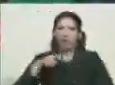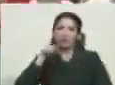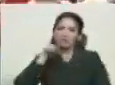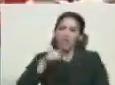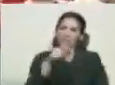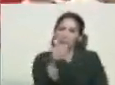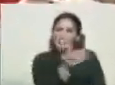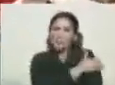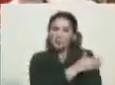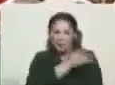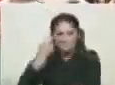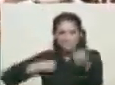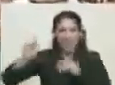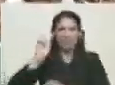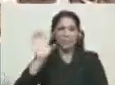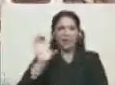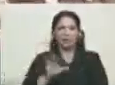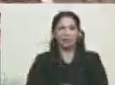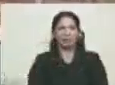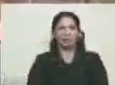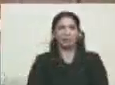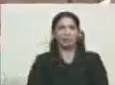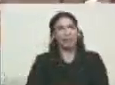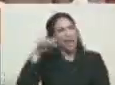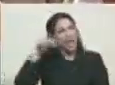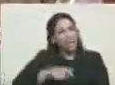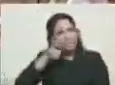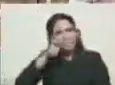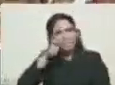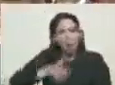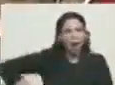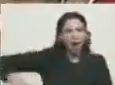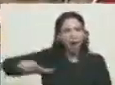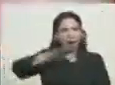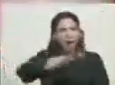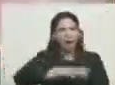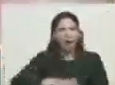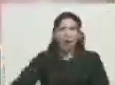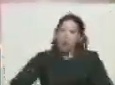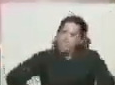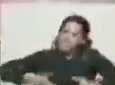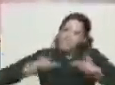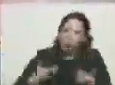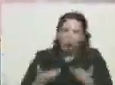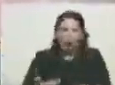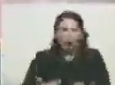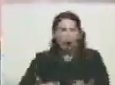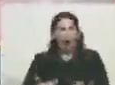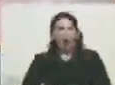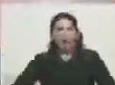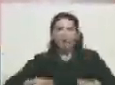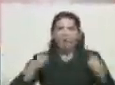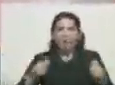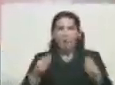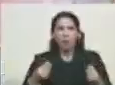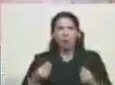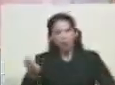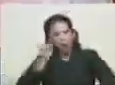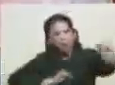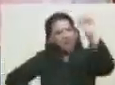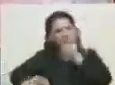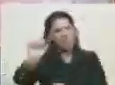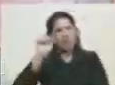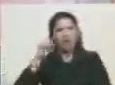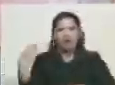oposición vendida, vendepatria! ¡Aquí este pueblo, bastante cojones, bastante ovario, tiene para defender